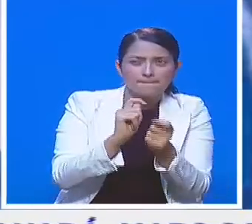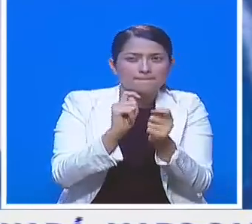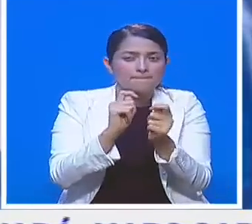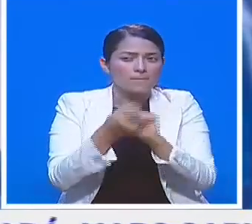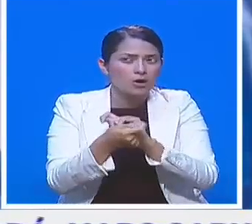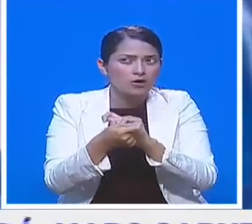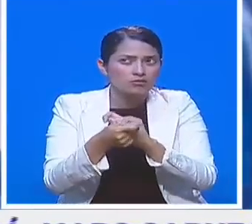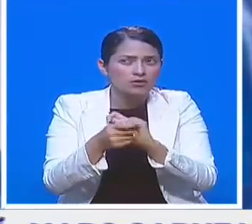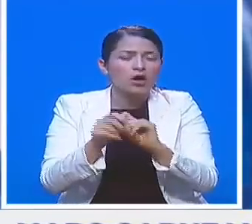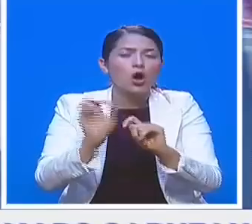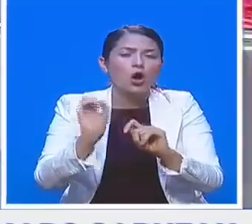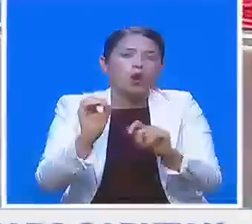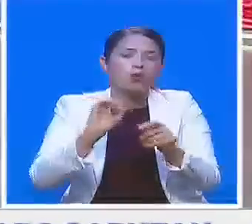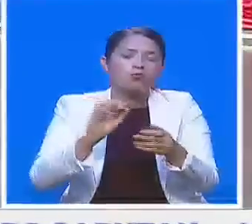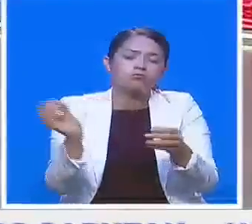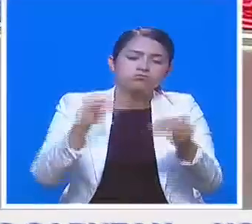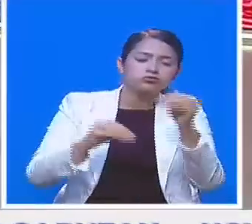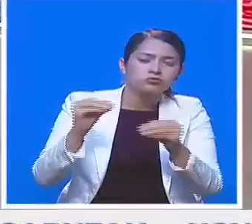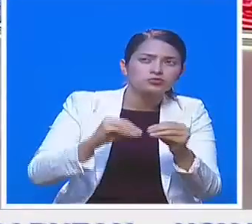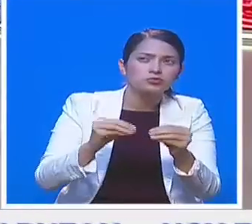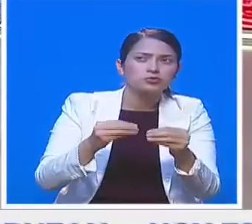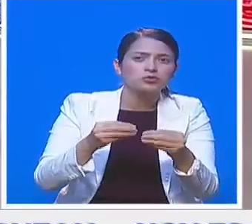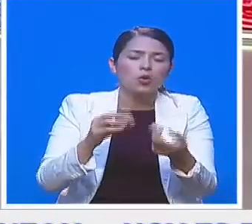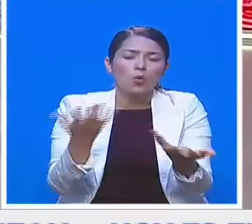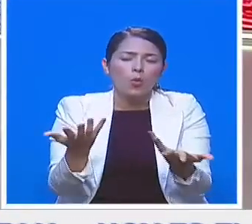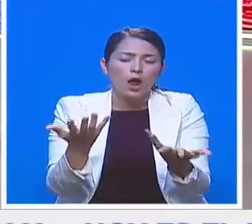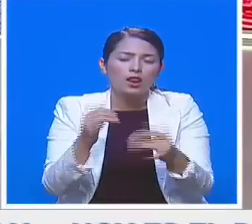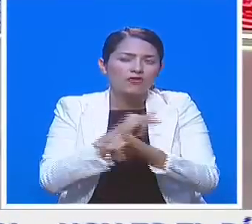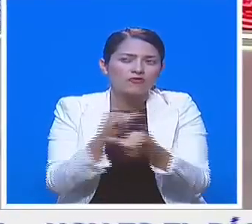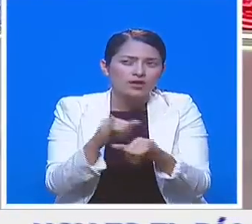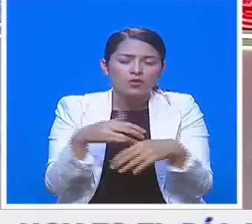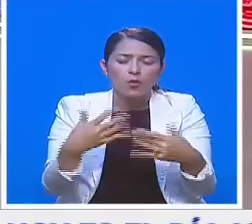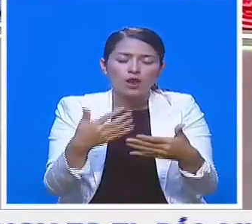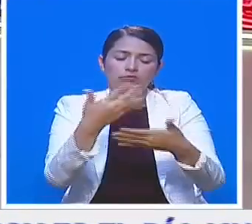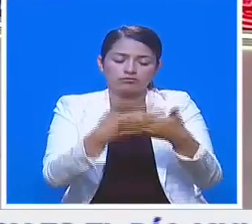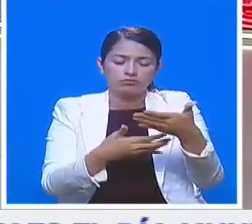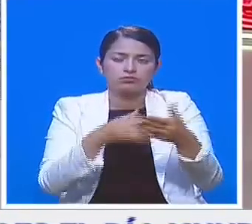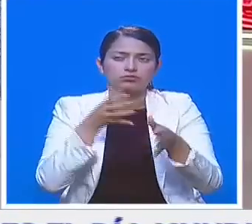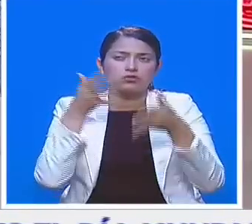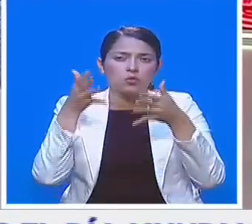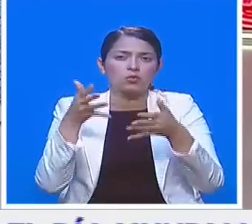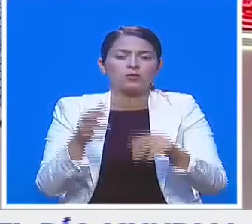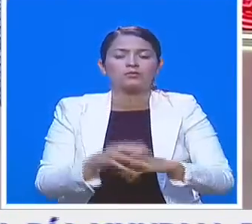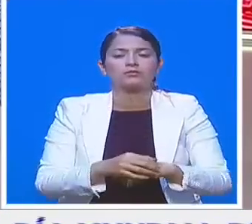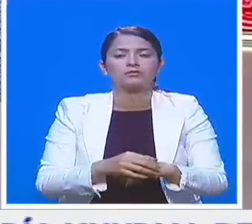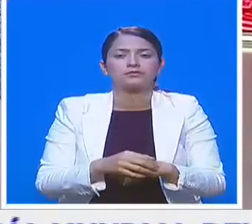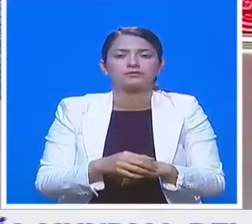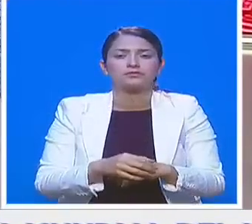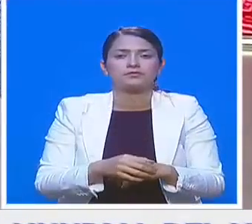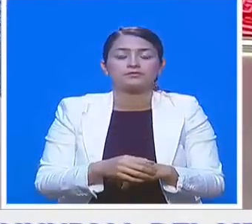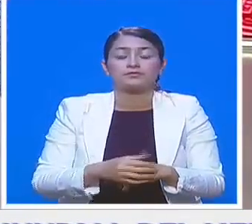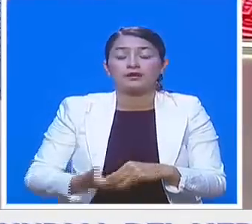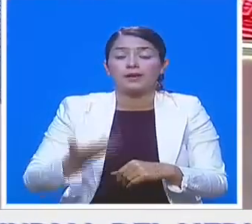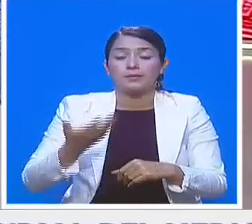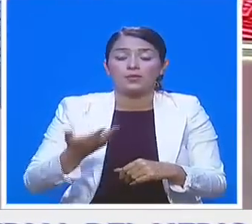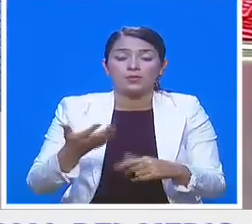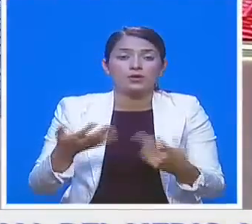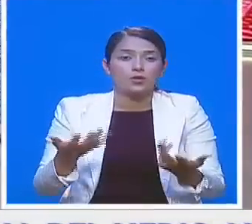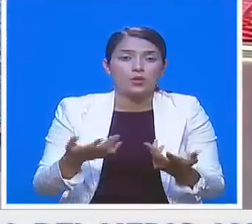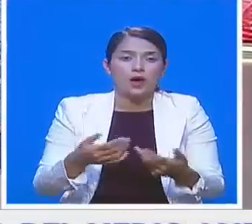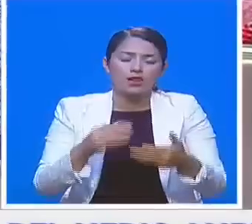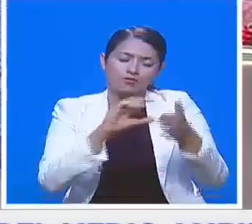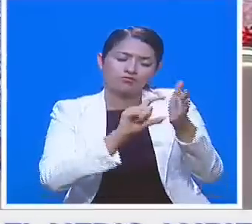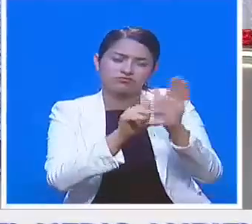o complementarse. Bueno, y uno de los aspectos más importantes de la medida se establece en la sección